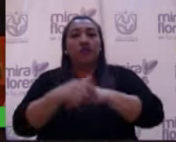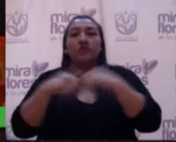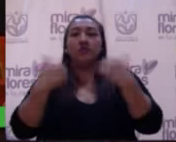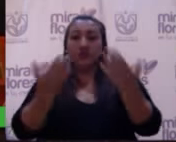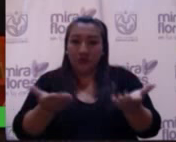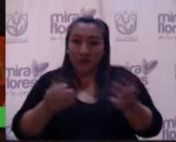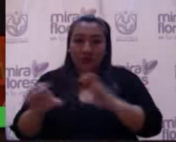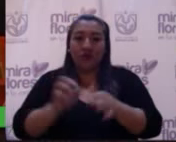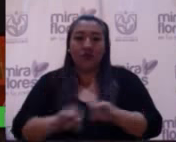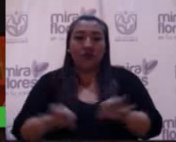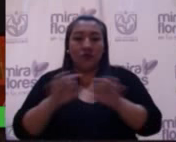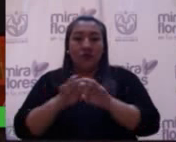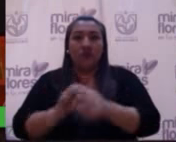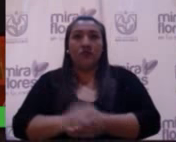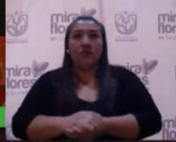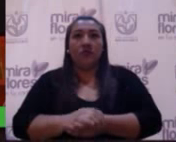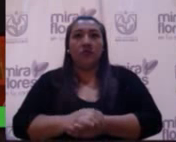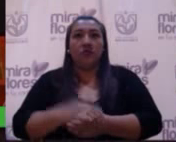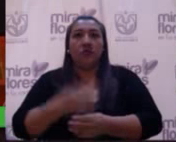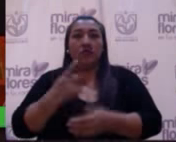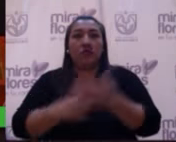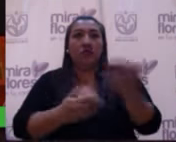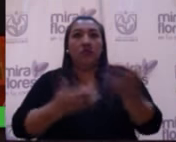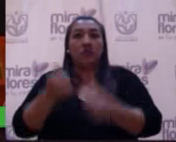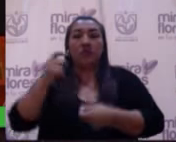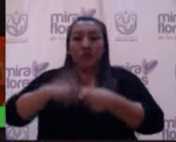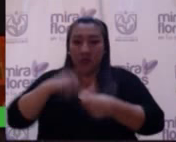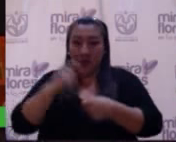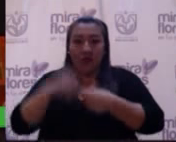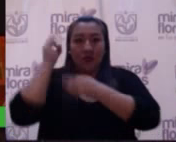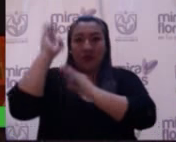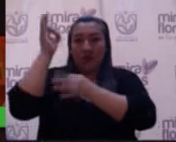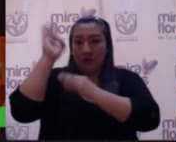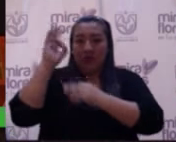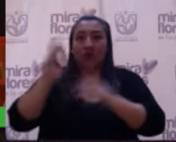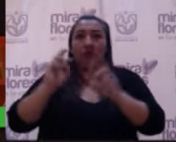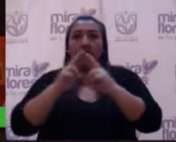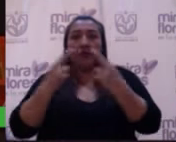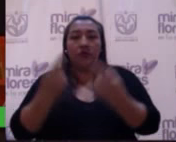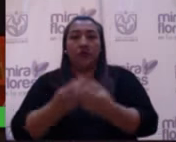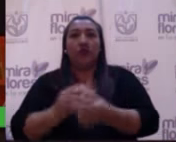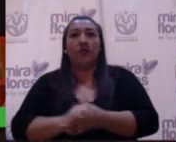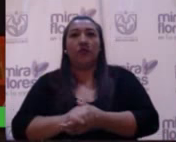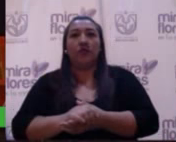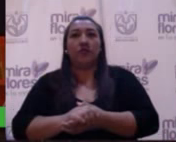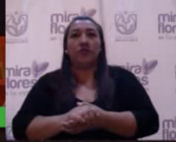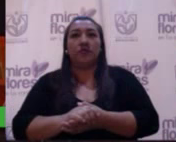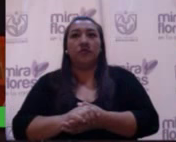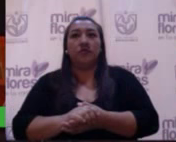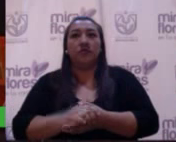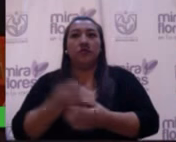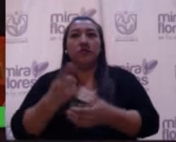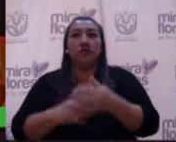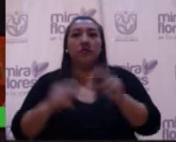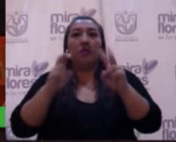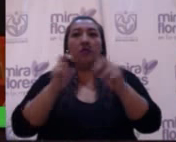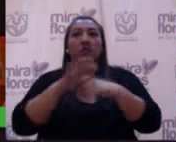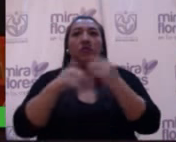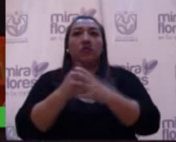y hacer propicia la ocasión para invitarlo a participar como ponente en el evento intitulado The Role of